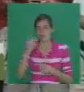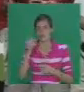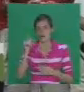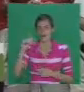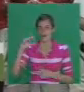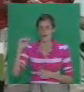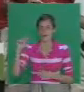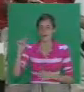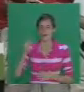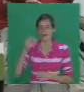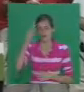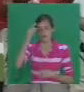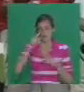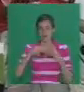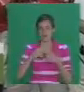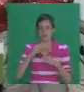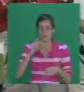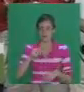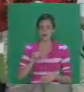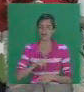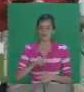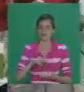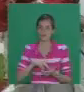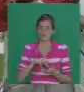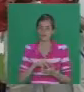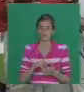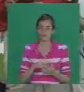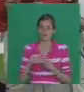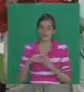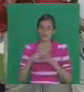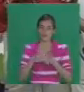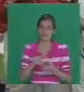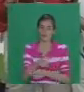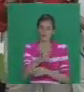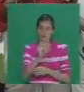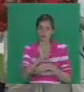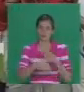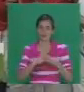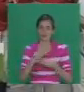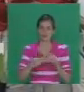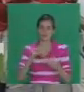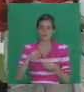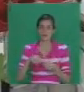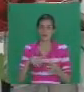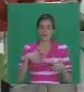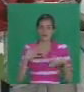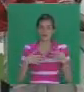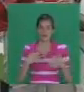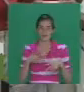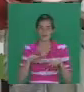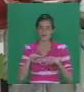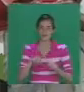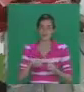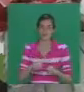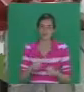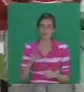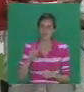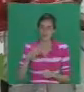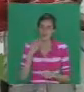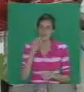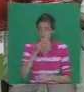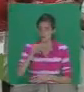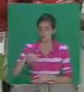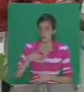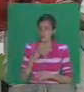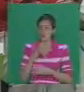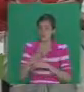Puerto Cabello. Acá es lo que es el muelle pesquero, se está realizando la activación de este punto y bueno, las personas